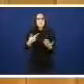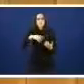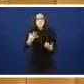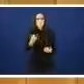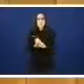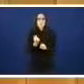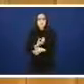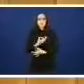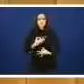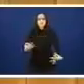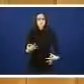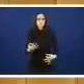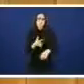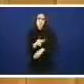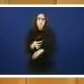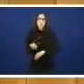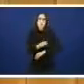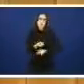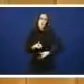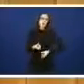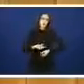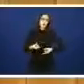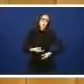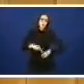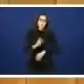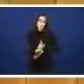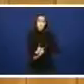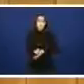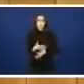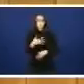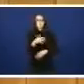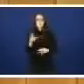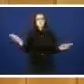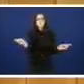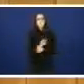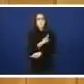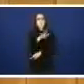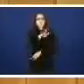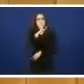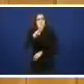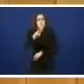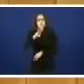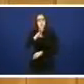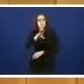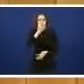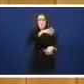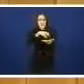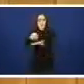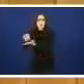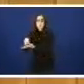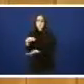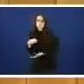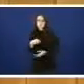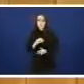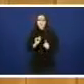eficiencia e optimización do gasto. Teñense suprimidos 42 organismos de administración paralela iniciándose